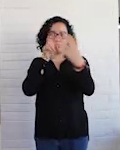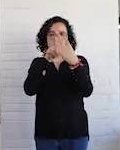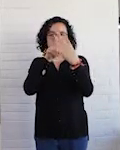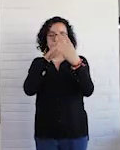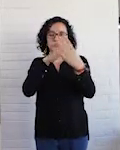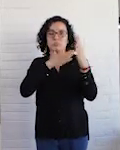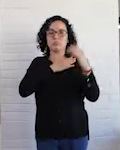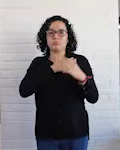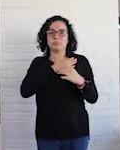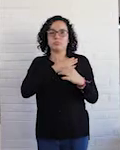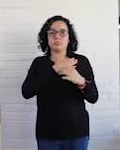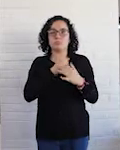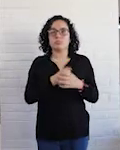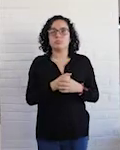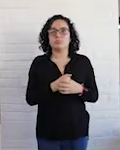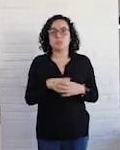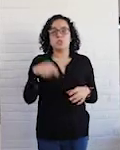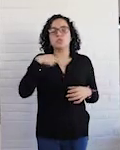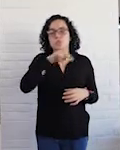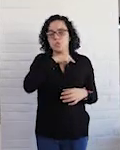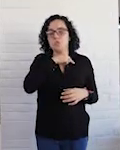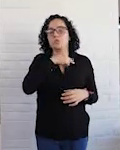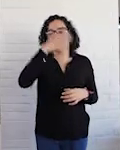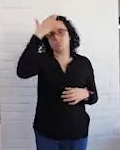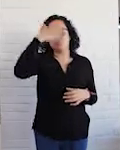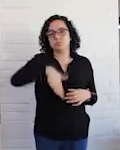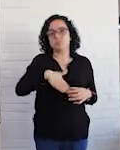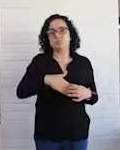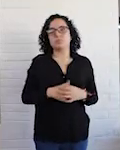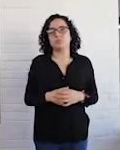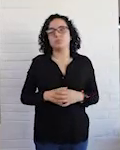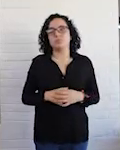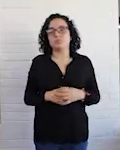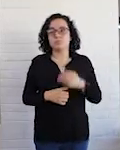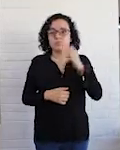acá. O sea, estamos conscientes de ello.